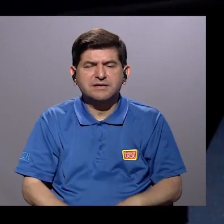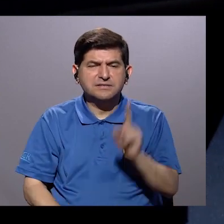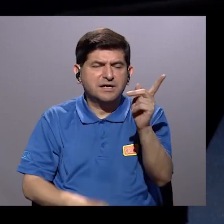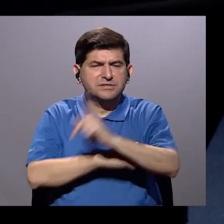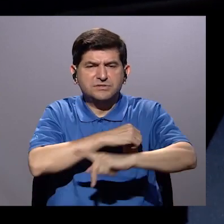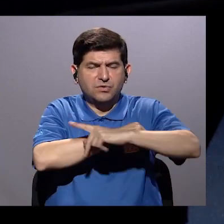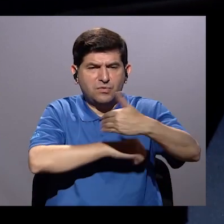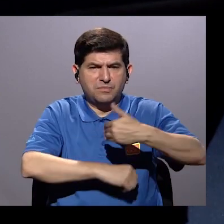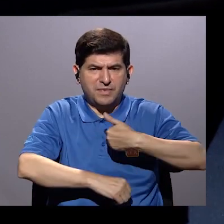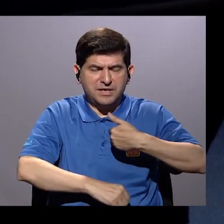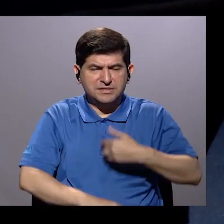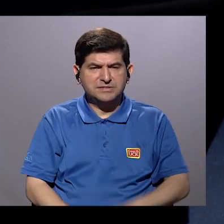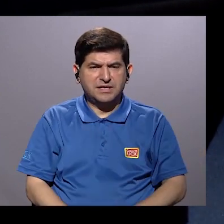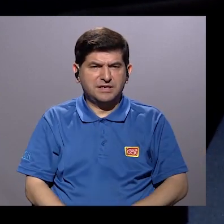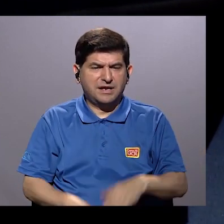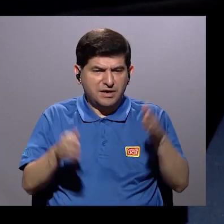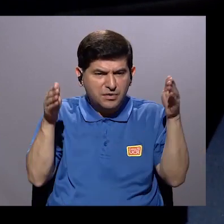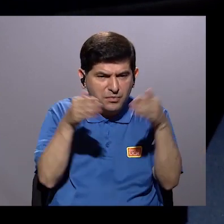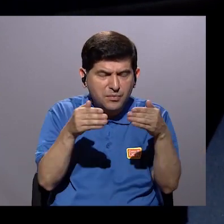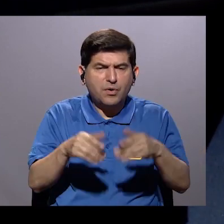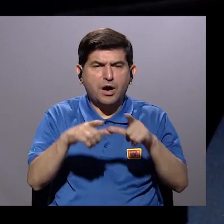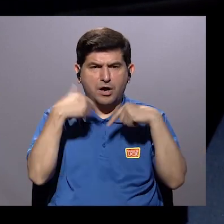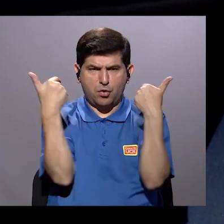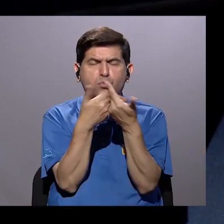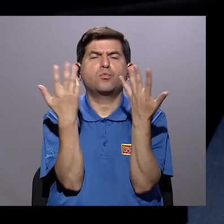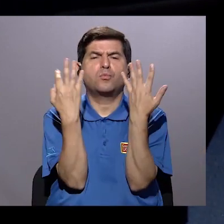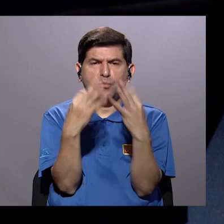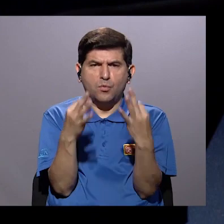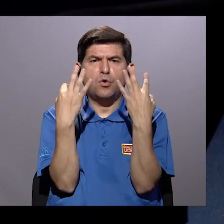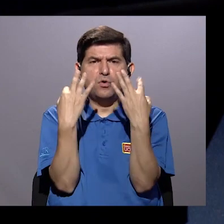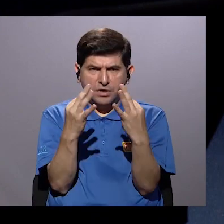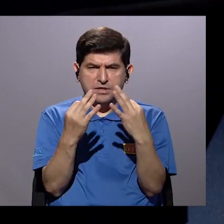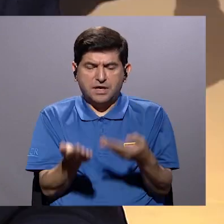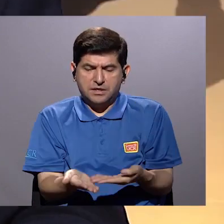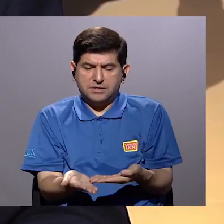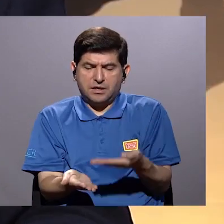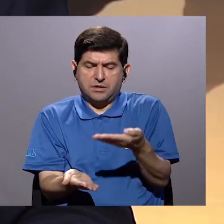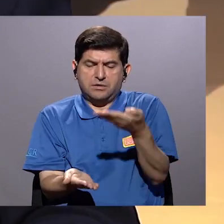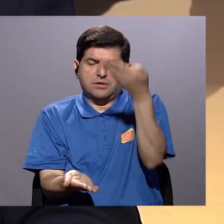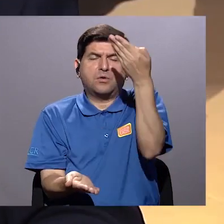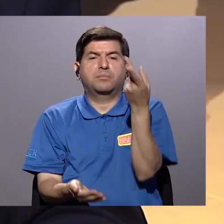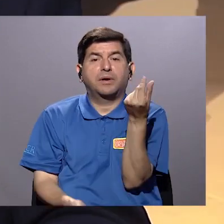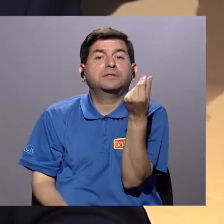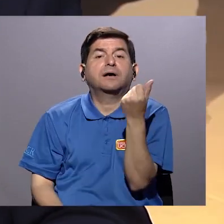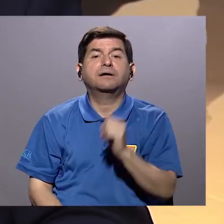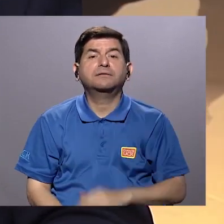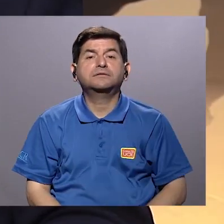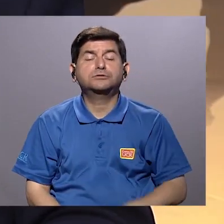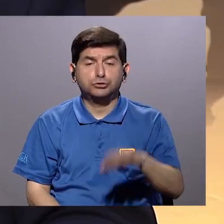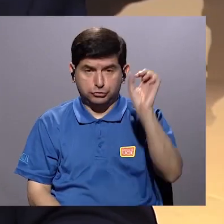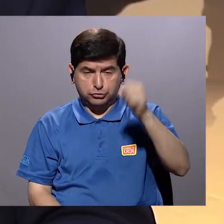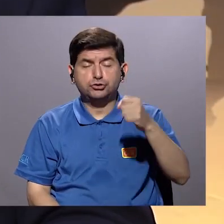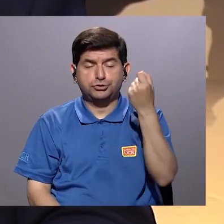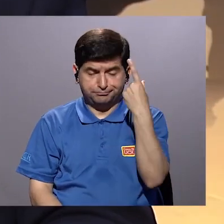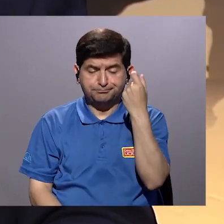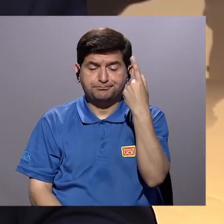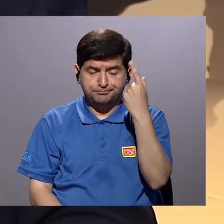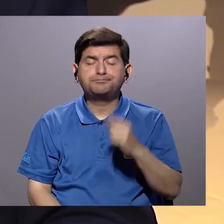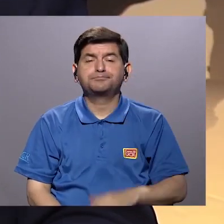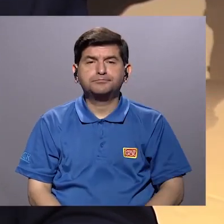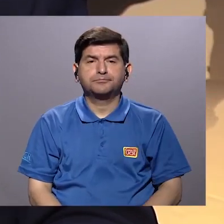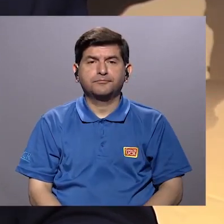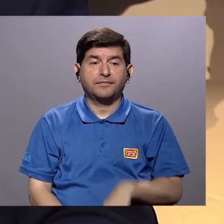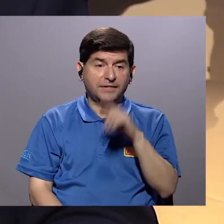países concentrado, entonces van a hacer un cartel y van a tratar de subir el precio. Claro, sí, entendible, ¿verdad? Eso